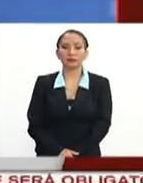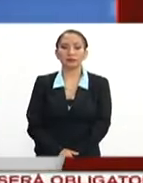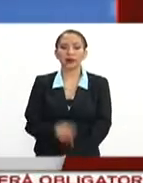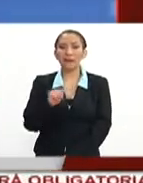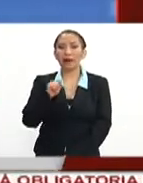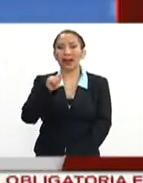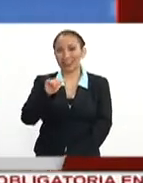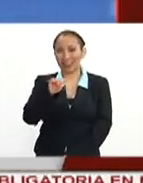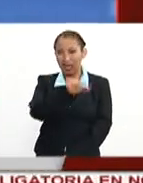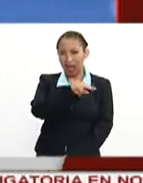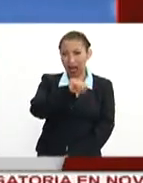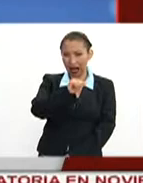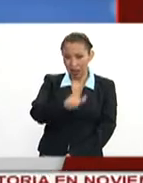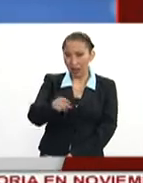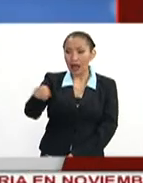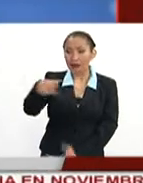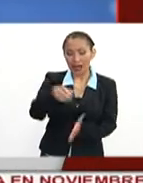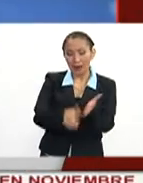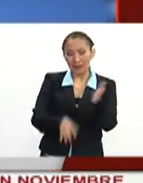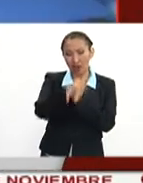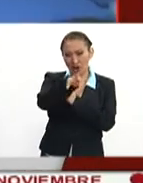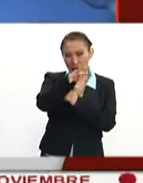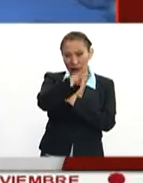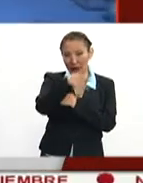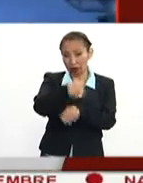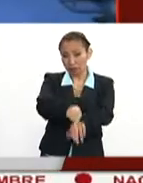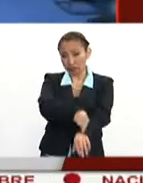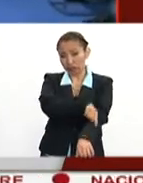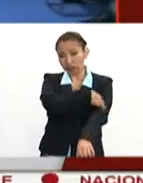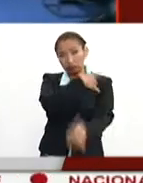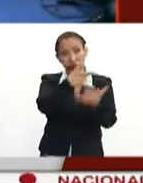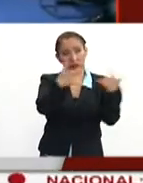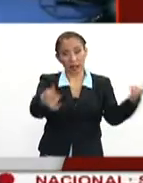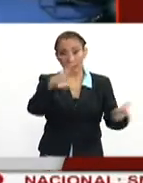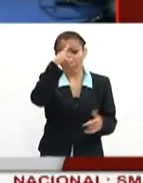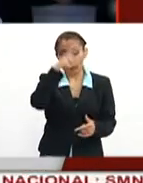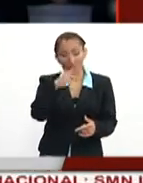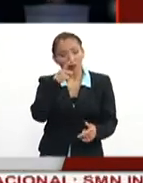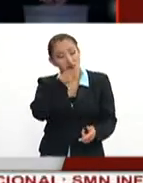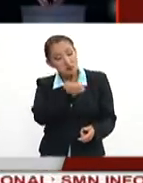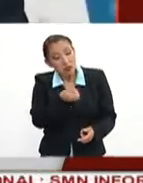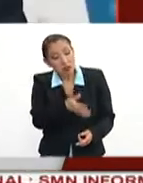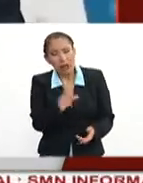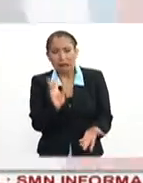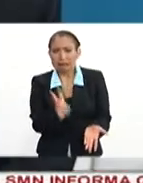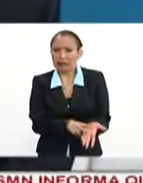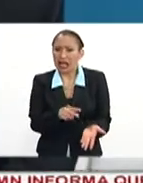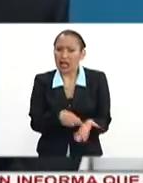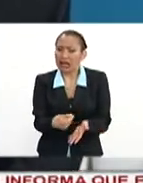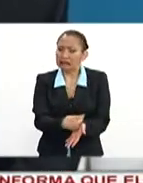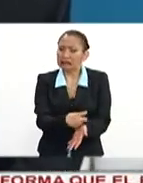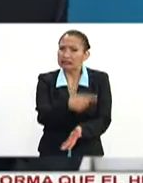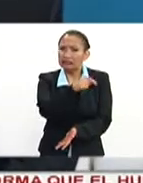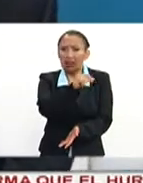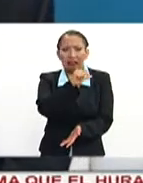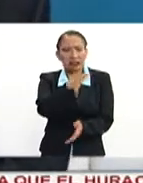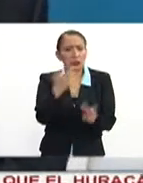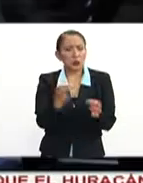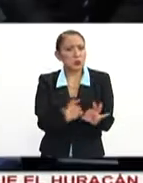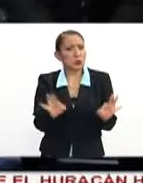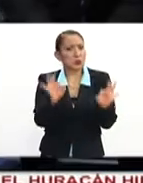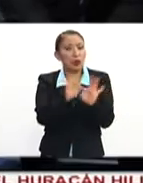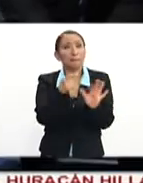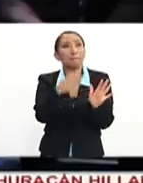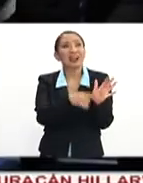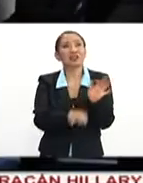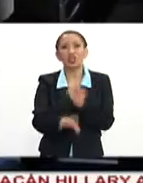Pati, Ana Cristina, este capítulo 19 tiene una larga historia. En México ha sido calificado como la joya oculta del Tratado de Libre Comercio. Data